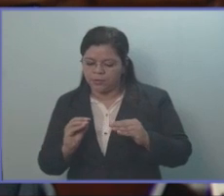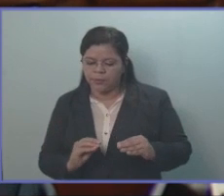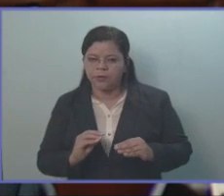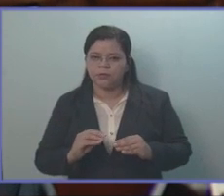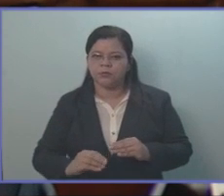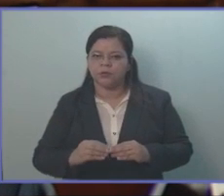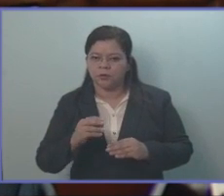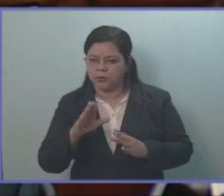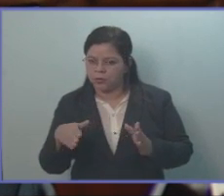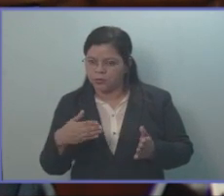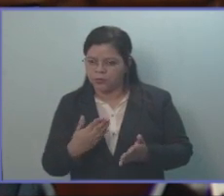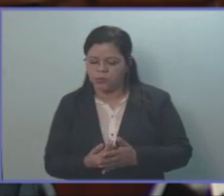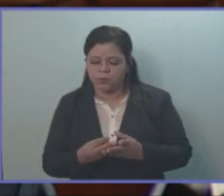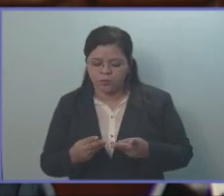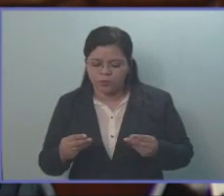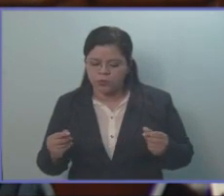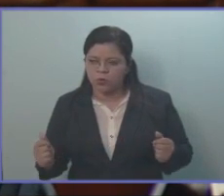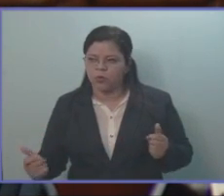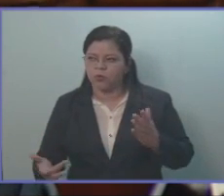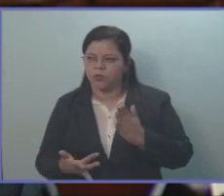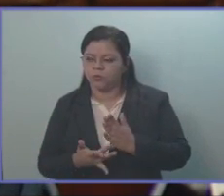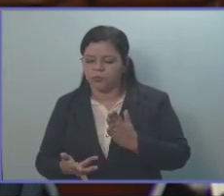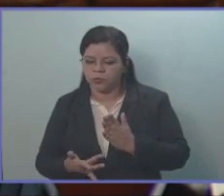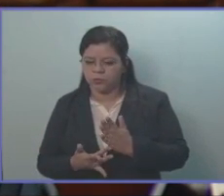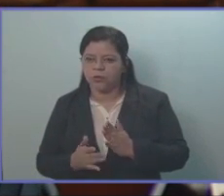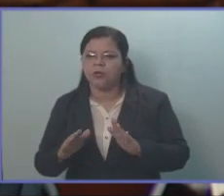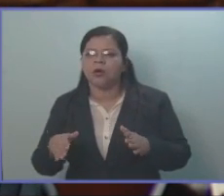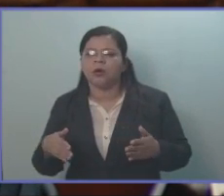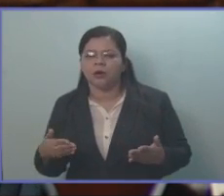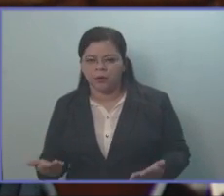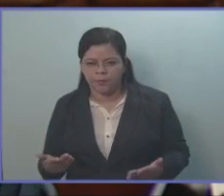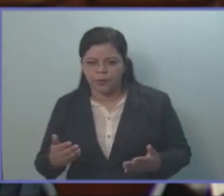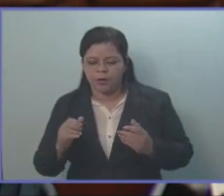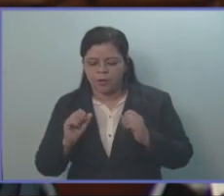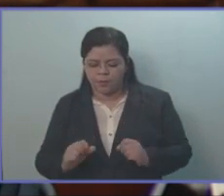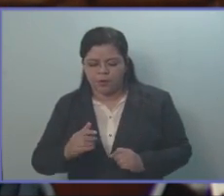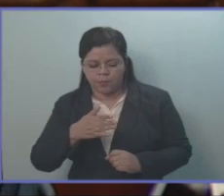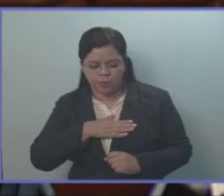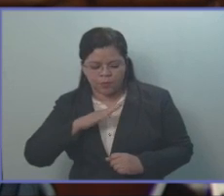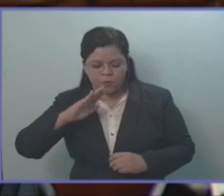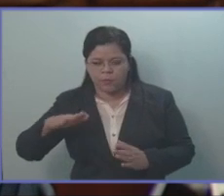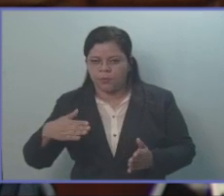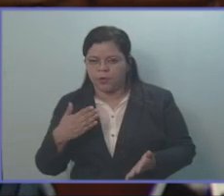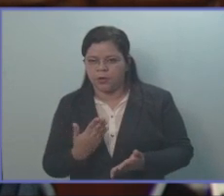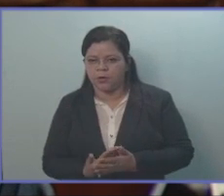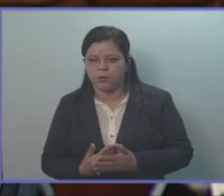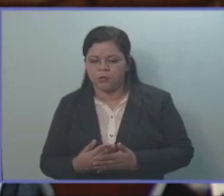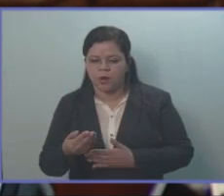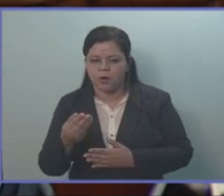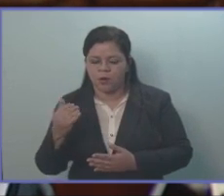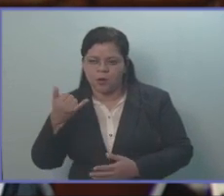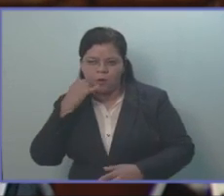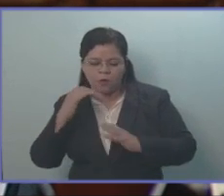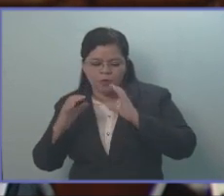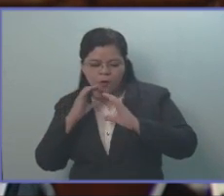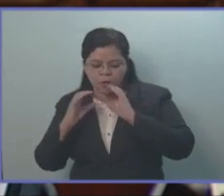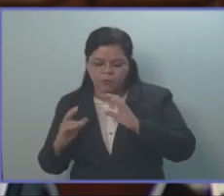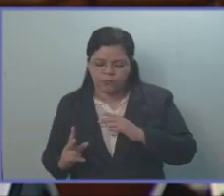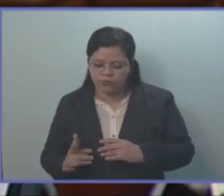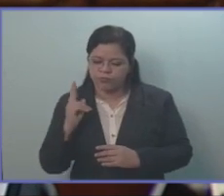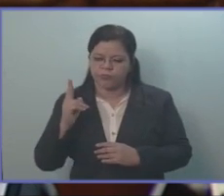de las medidas o soluciones técnicas para dar cumplimiento a la prohibición de tráfico de